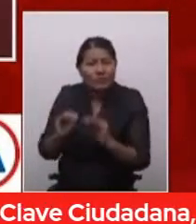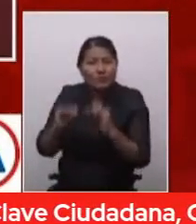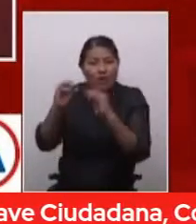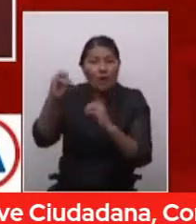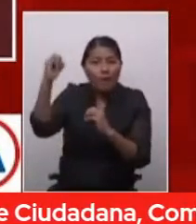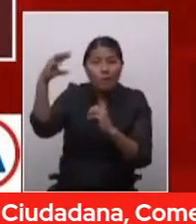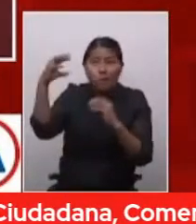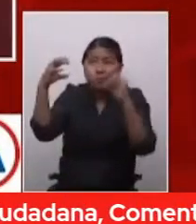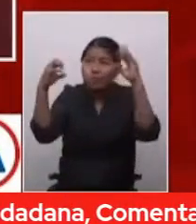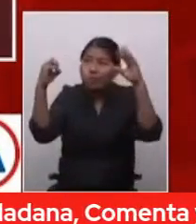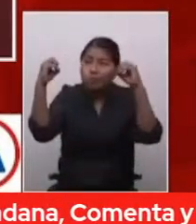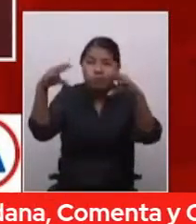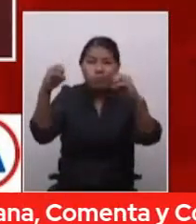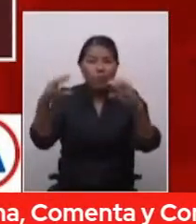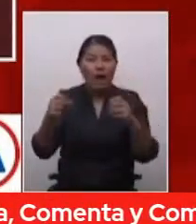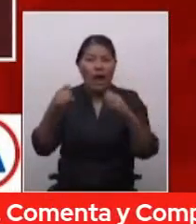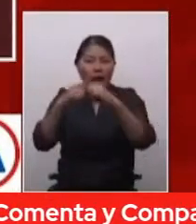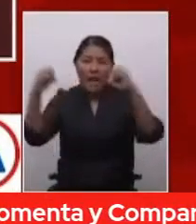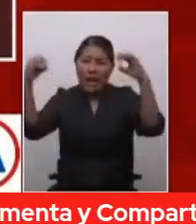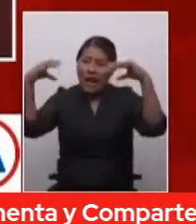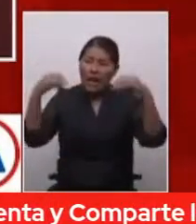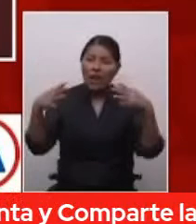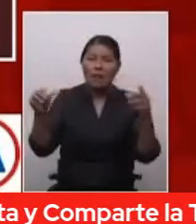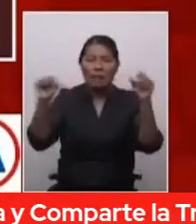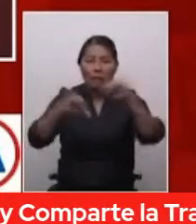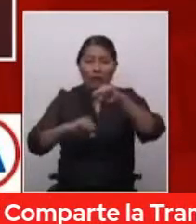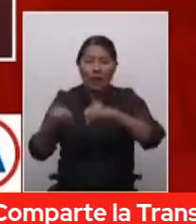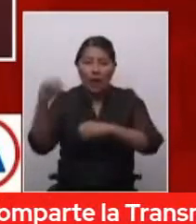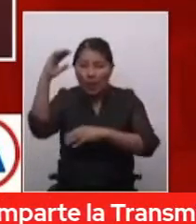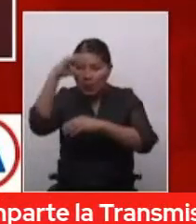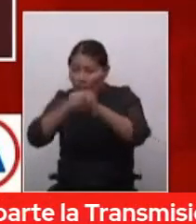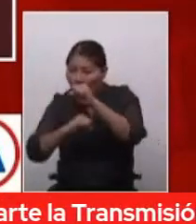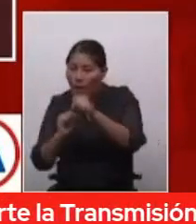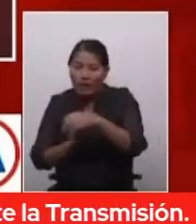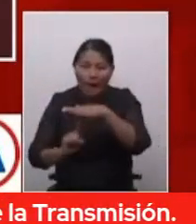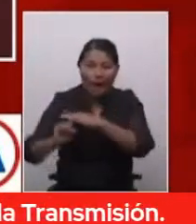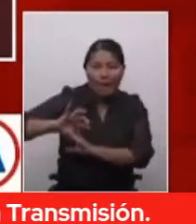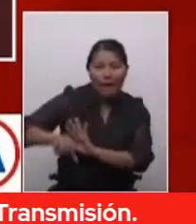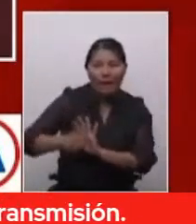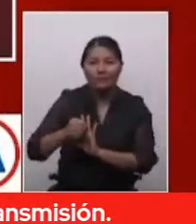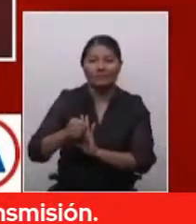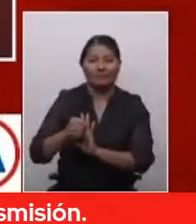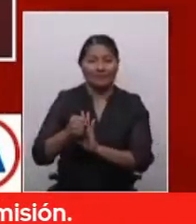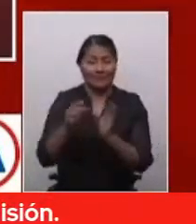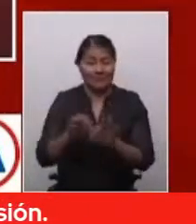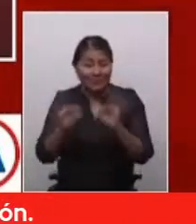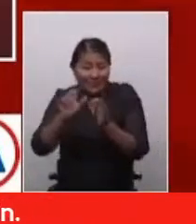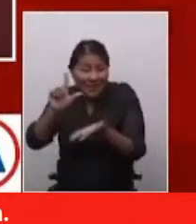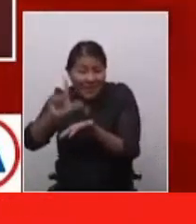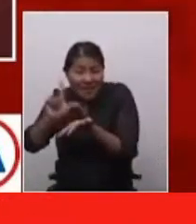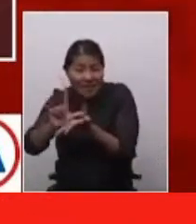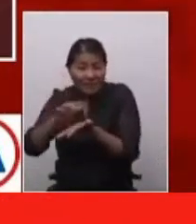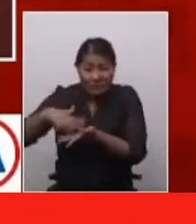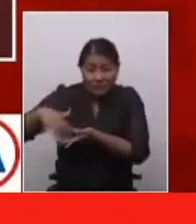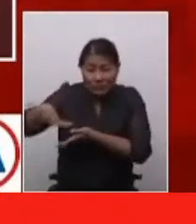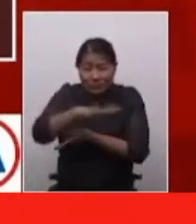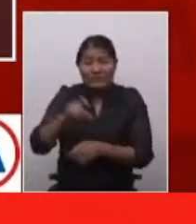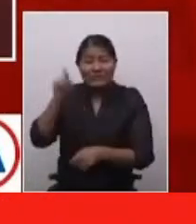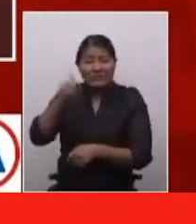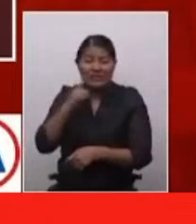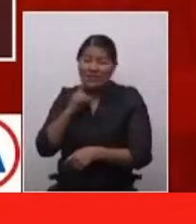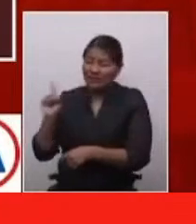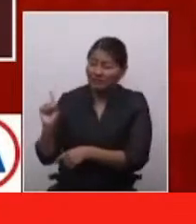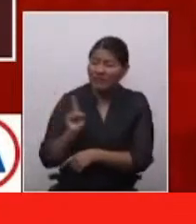alumbrado eléctrico, que es malo y que llama a los asaltantes y a la delincuencia. Por eso digo, Lima no necesita un